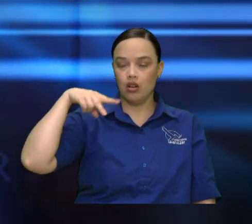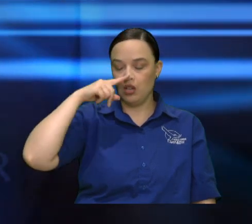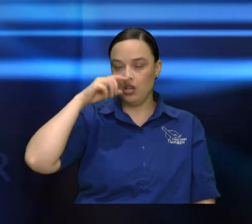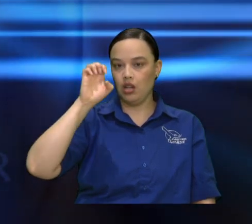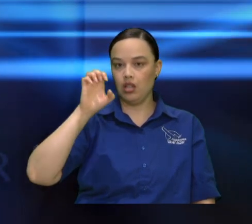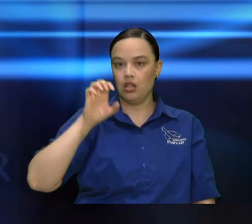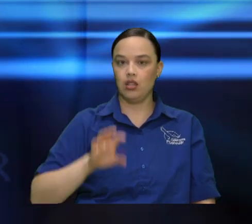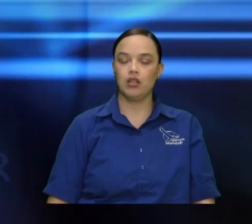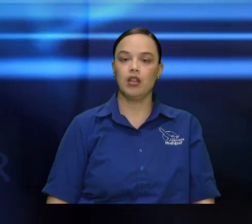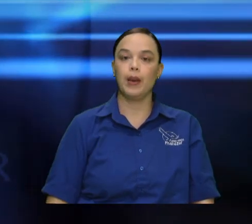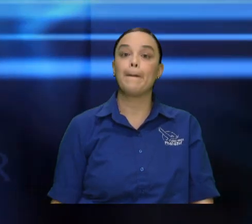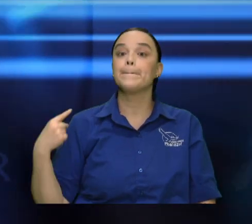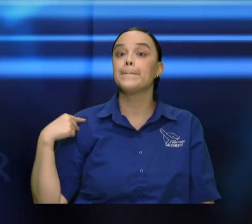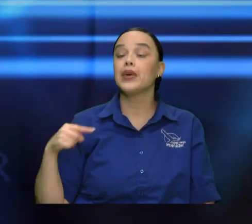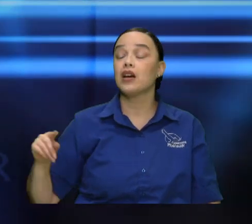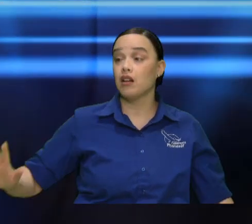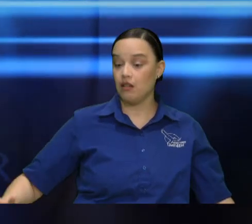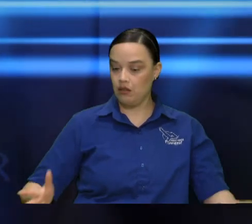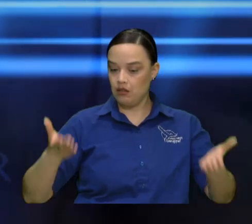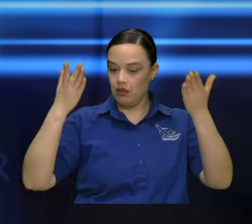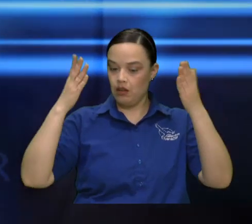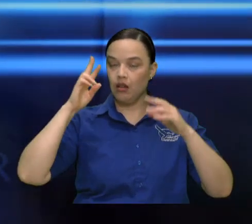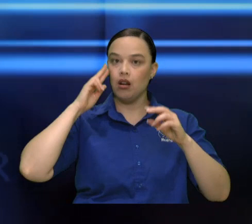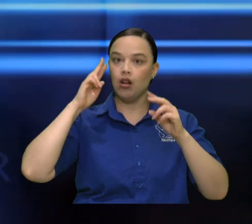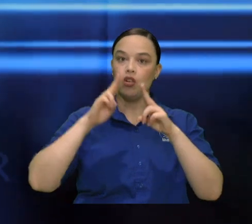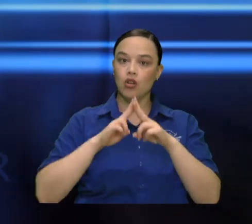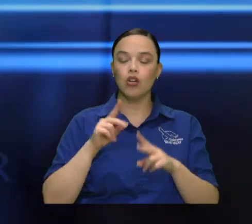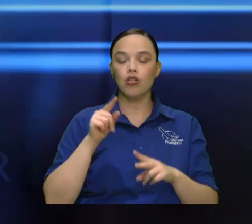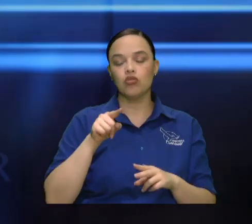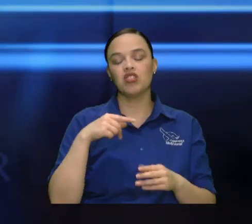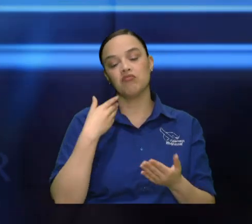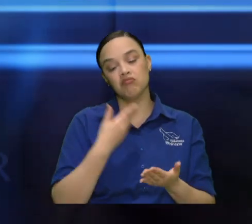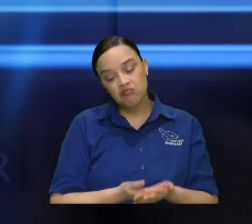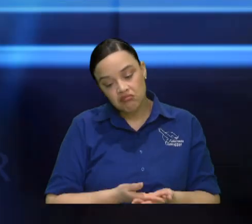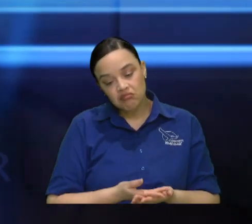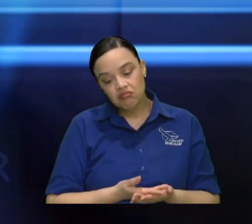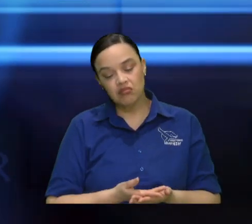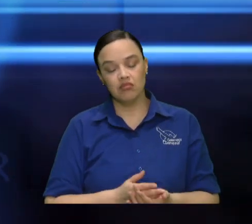hermano para levantarse hay que reconocer que ese está caído